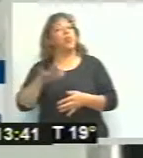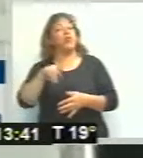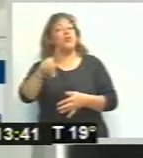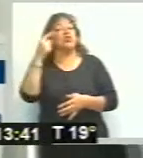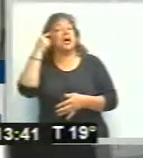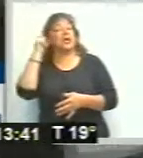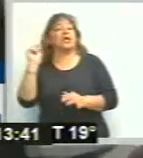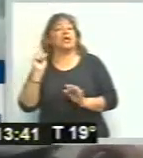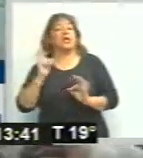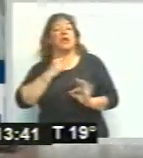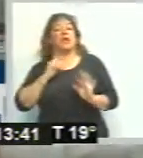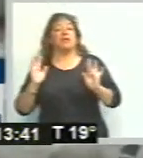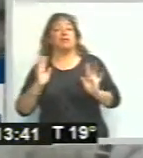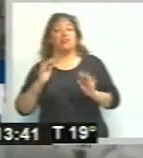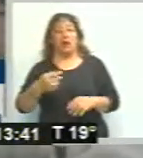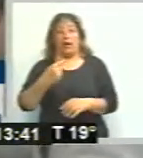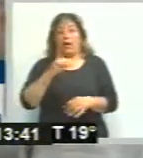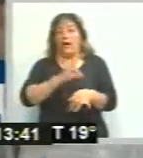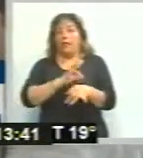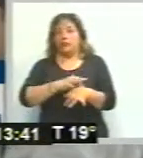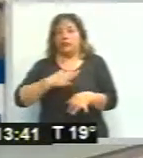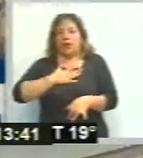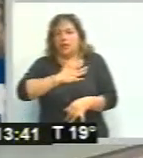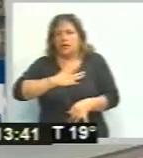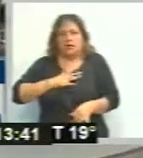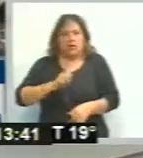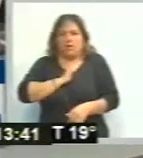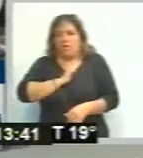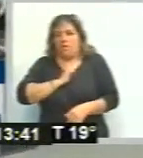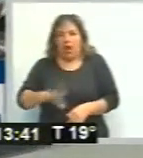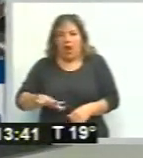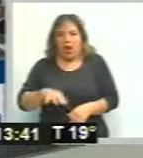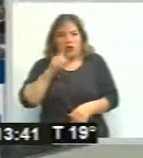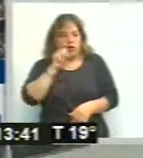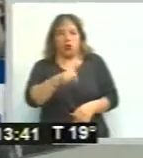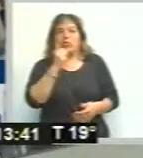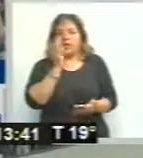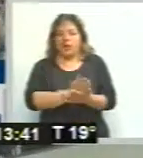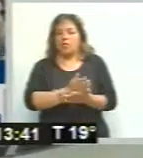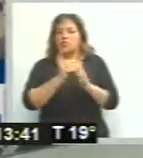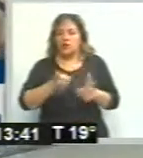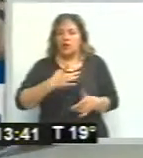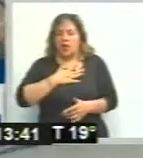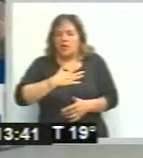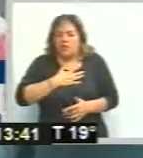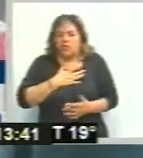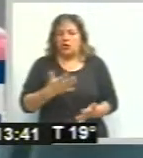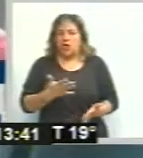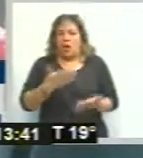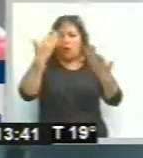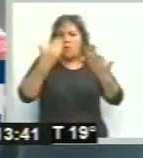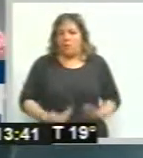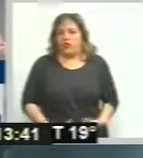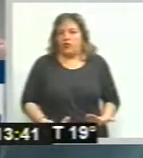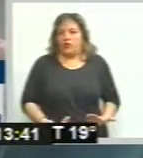médica pediatra. Indudablemente que la doctora se ha sentido totalmente afectada en su derecho y en la parte emocional como ser humano. En la